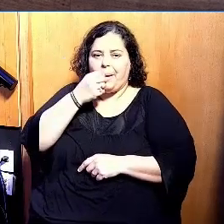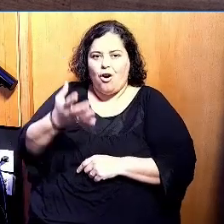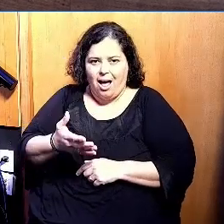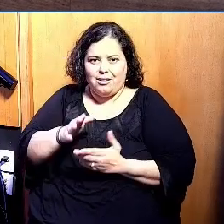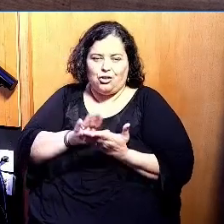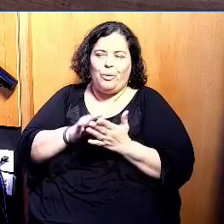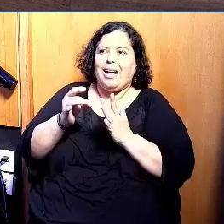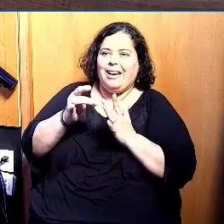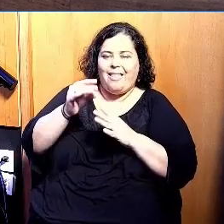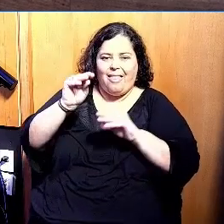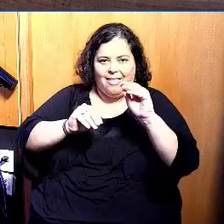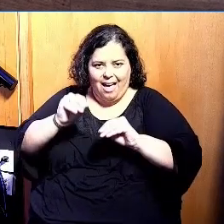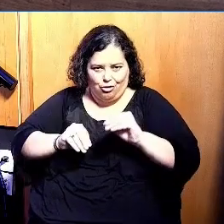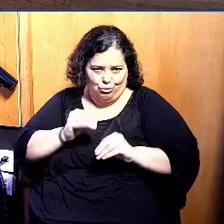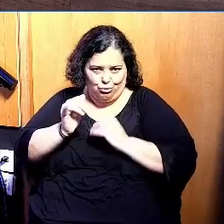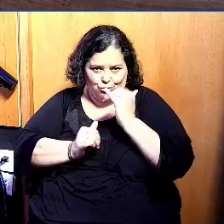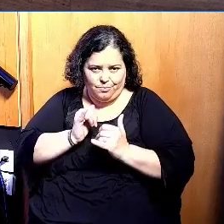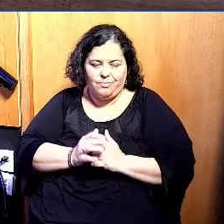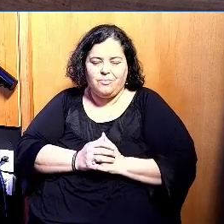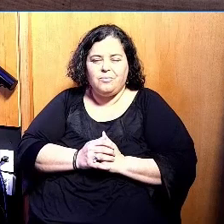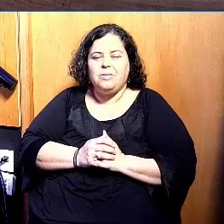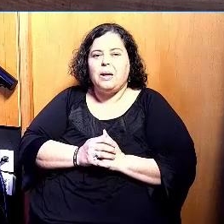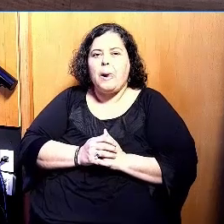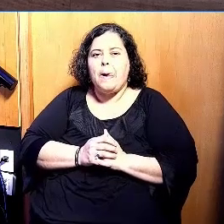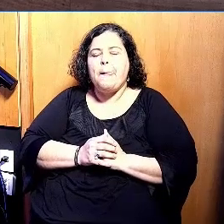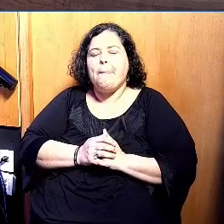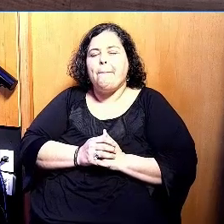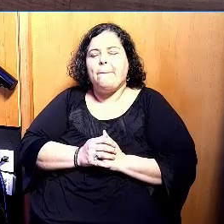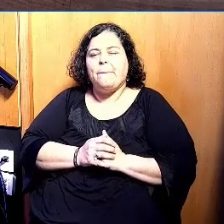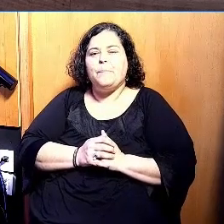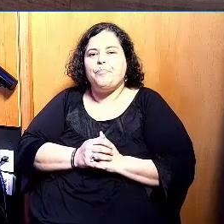de datos o estandarización de datos.